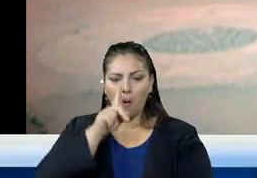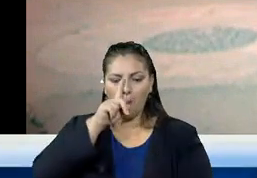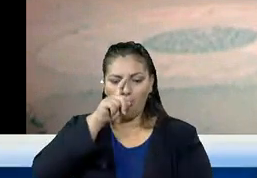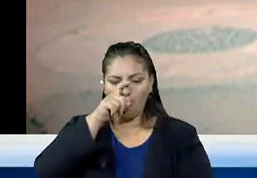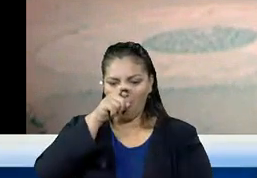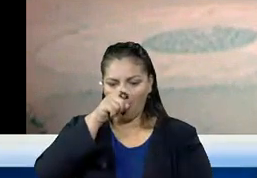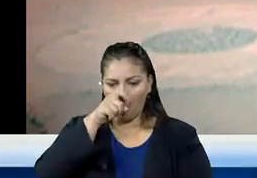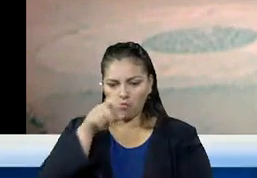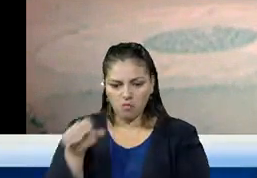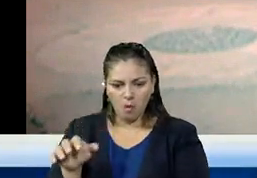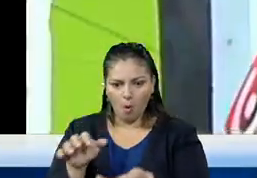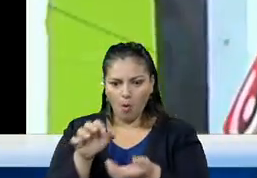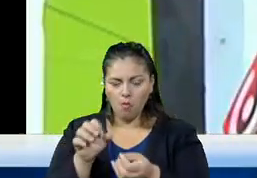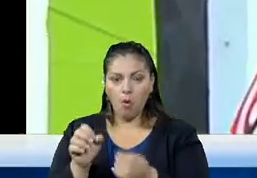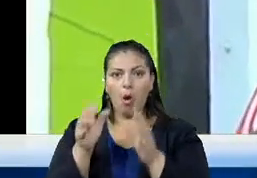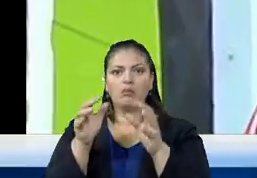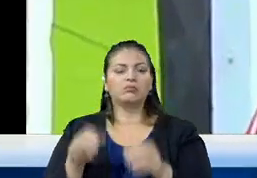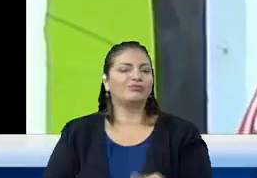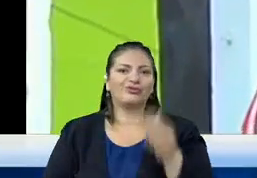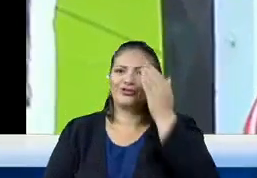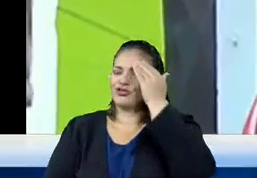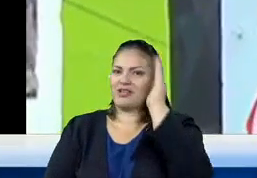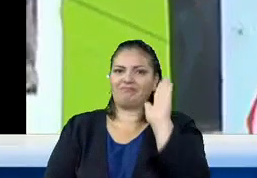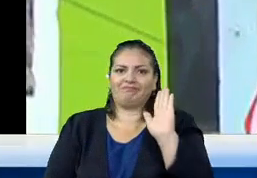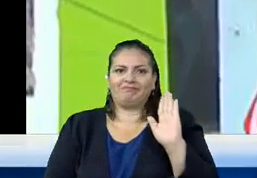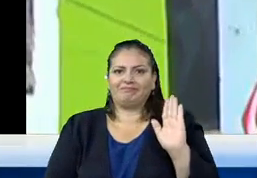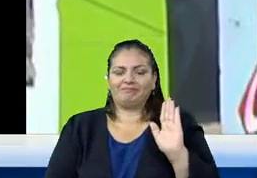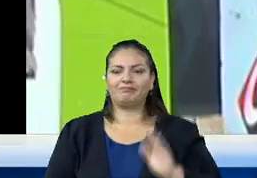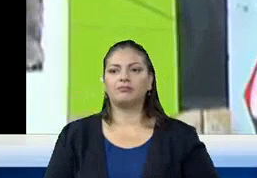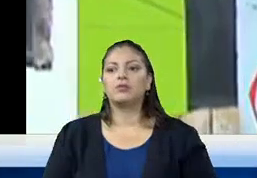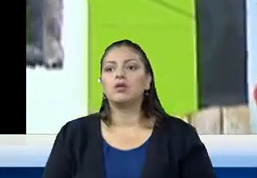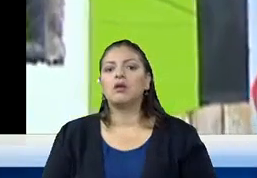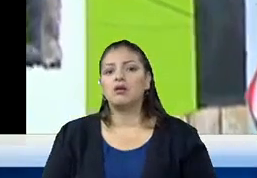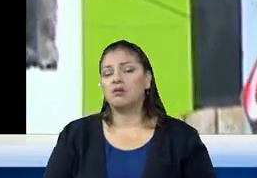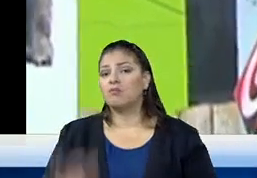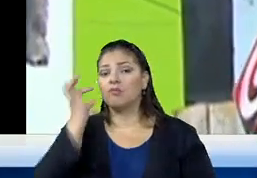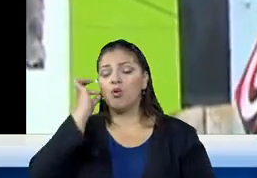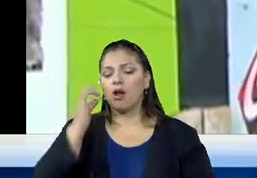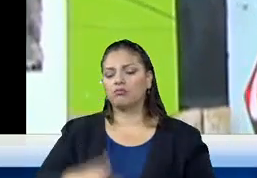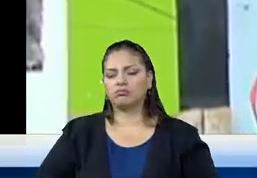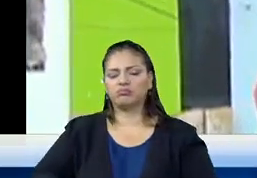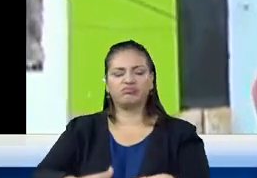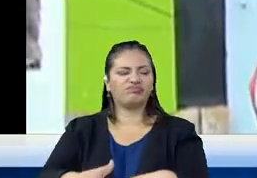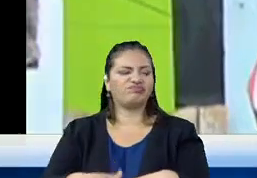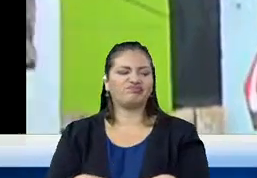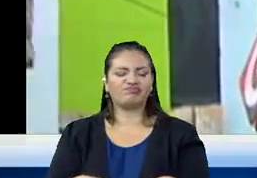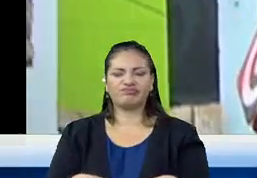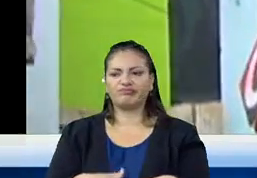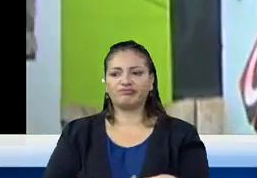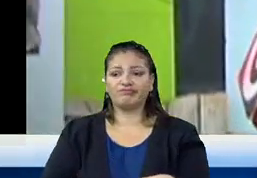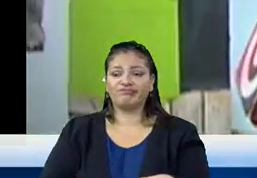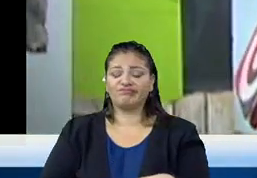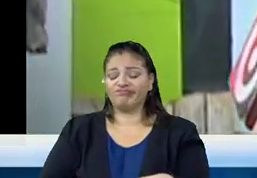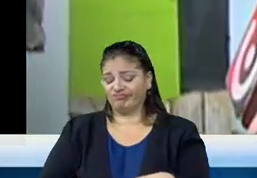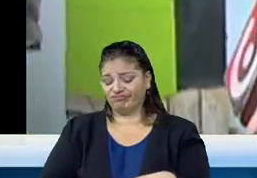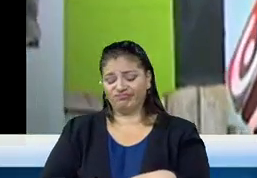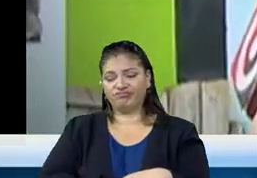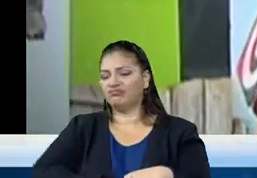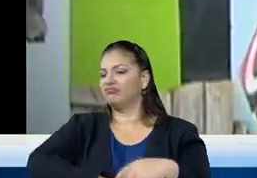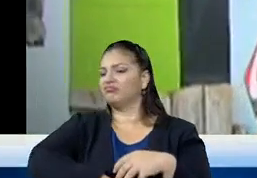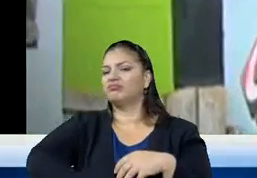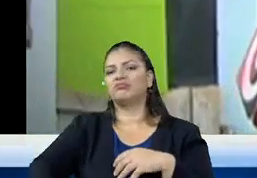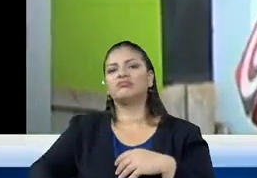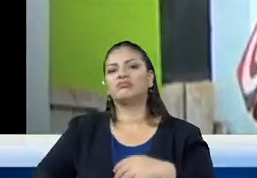que tipo de personas, mujeres, madres de familia, por algún motivo desconocido, simplemente